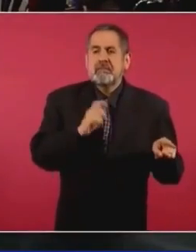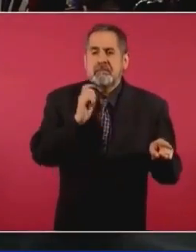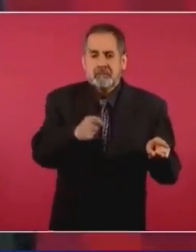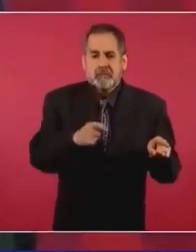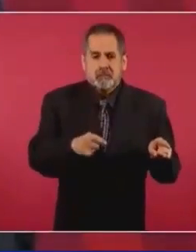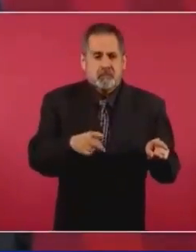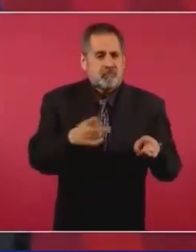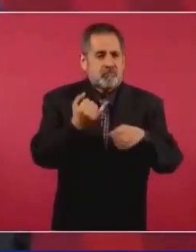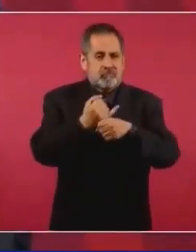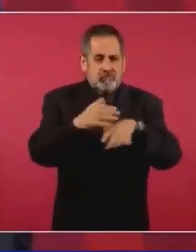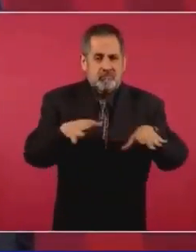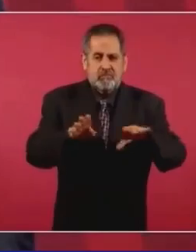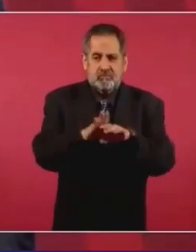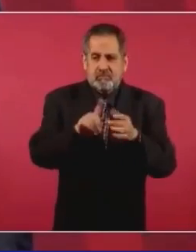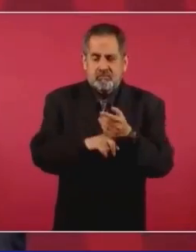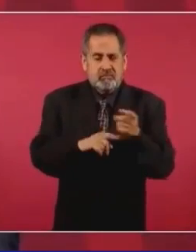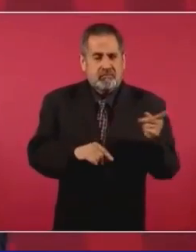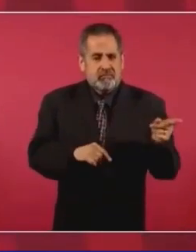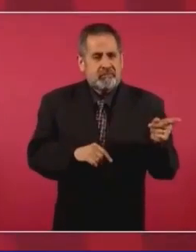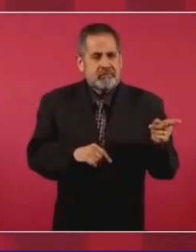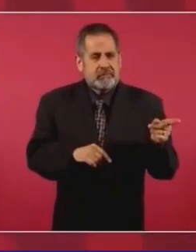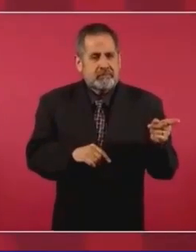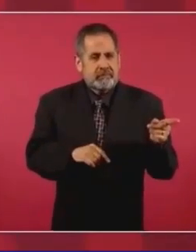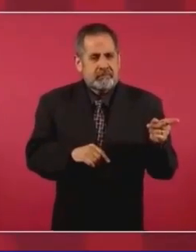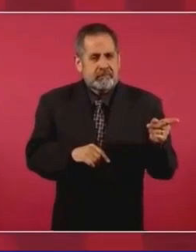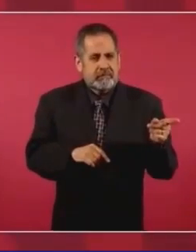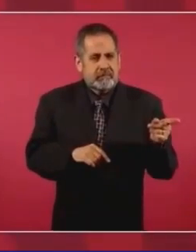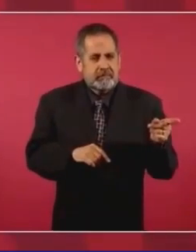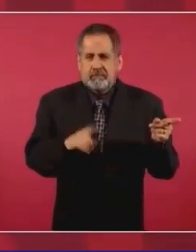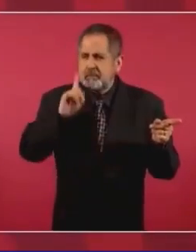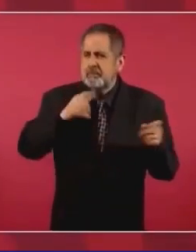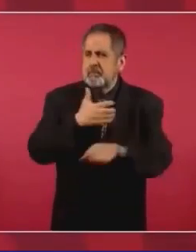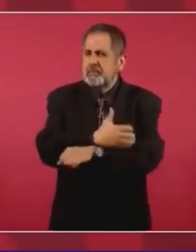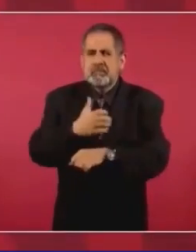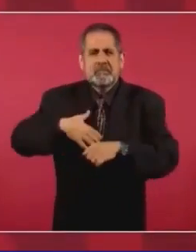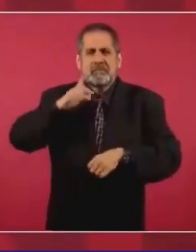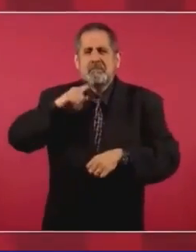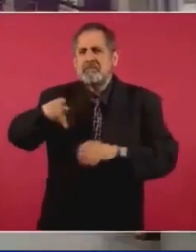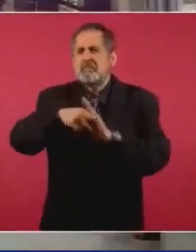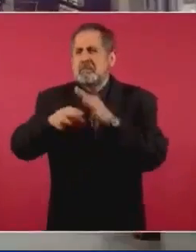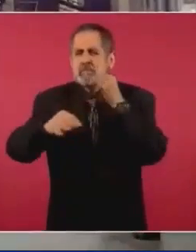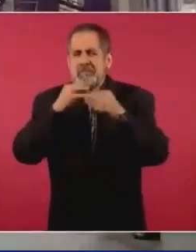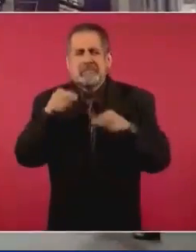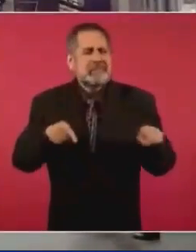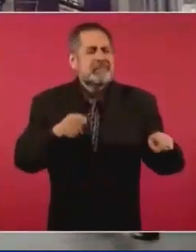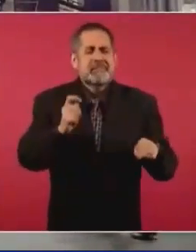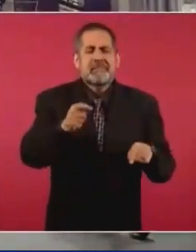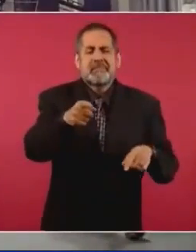una información de una compañera periodista.